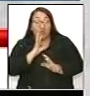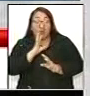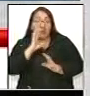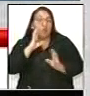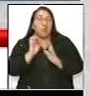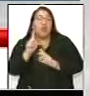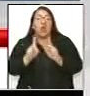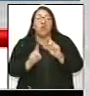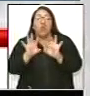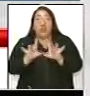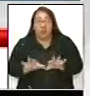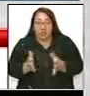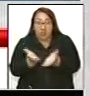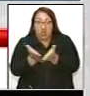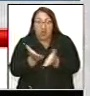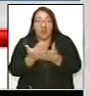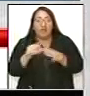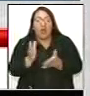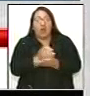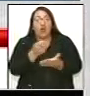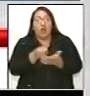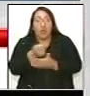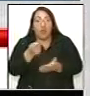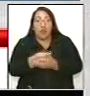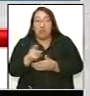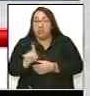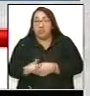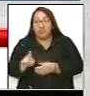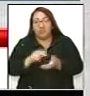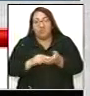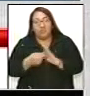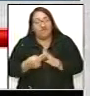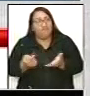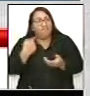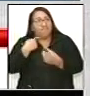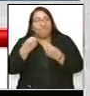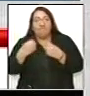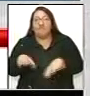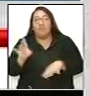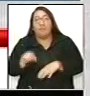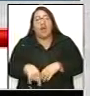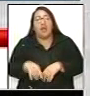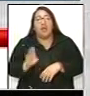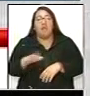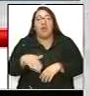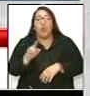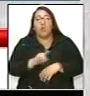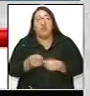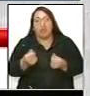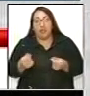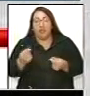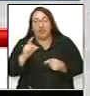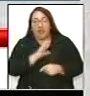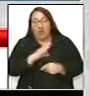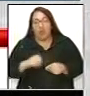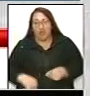hay textos escolares que se han comprado y no se usan, estaríamos hablando de un mal uso de los recursos. Se adquirió,